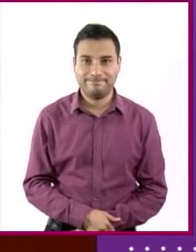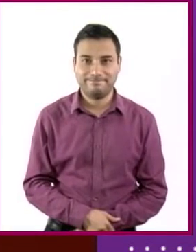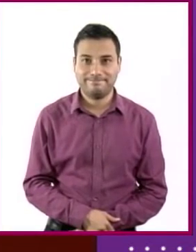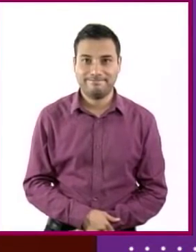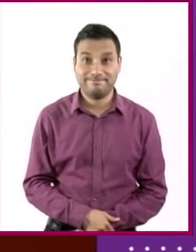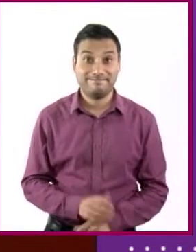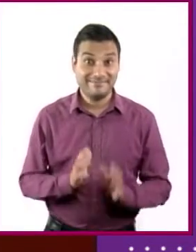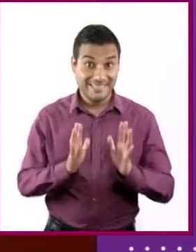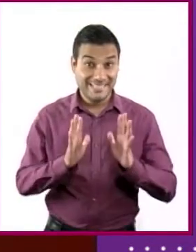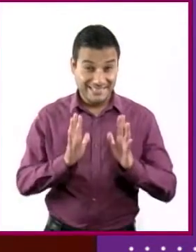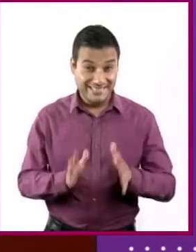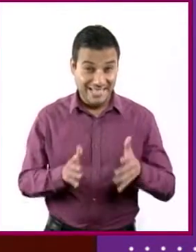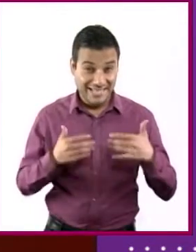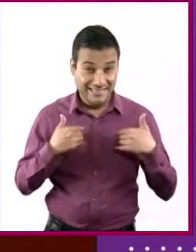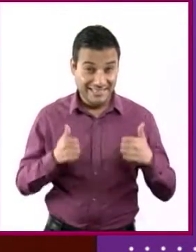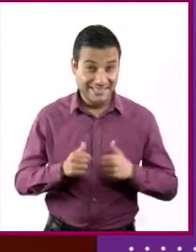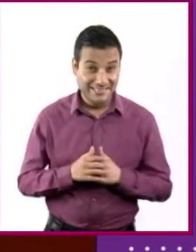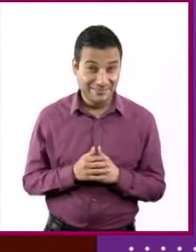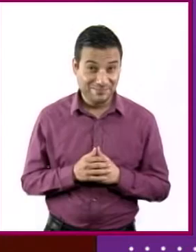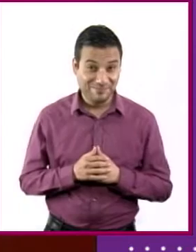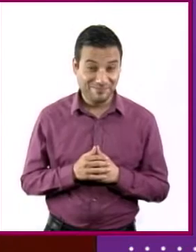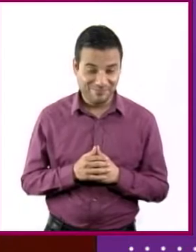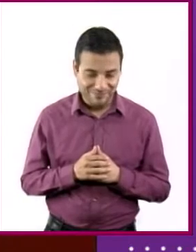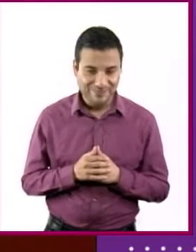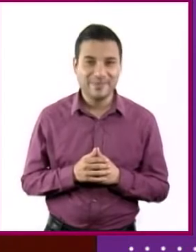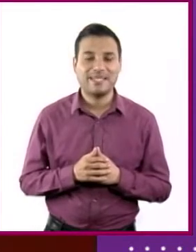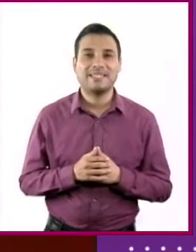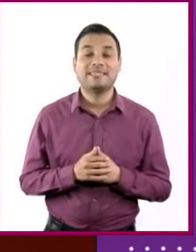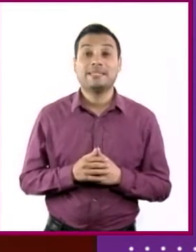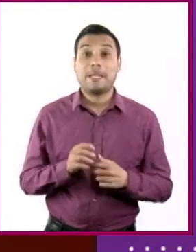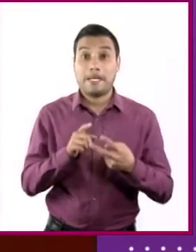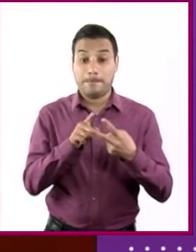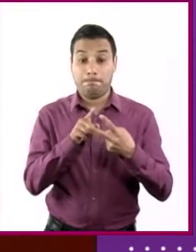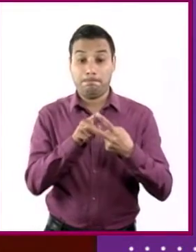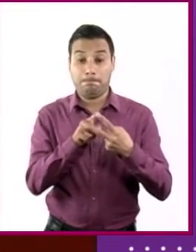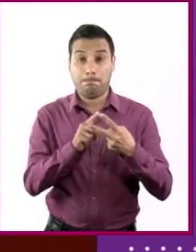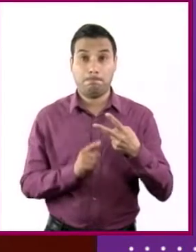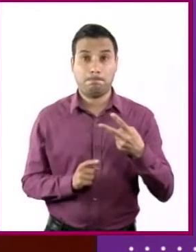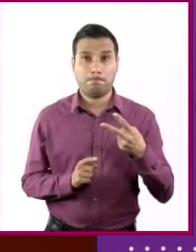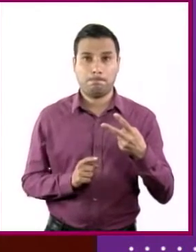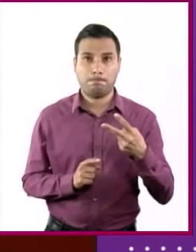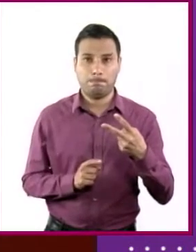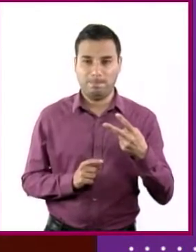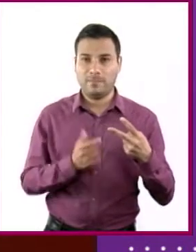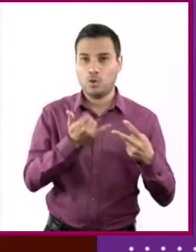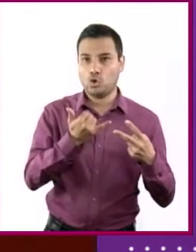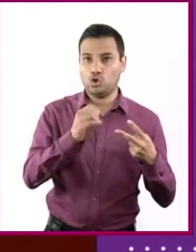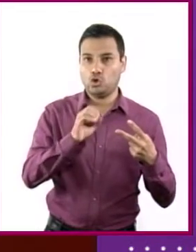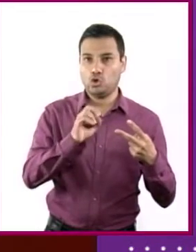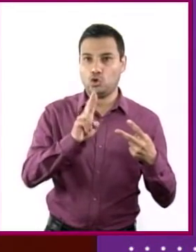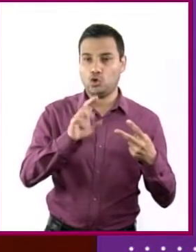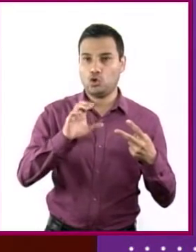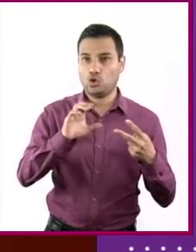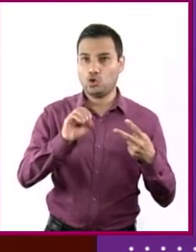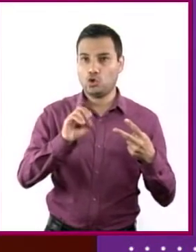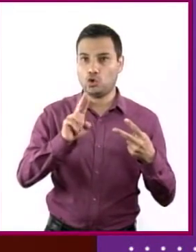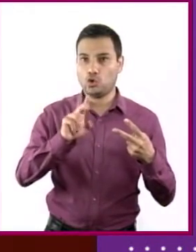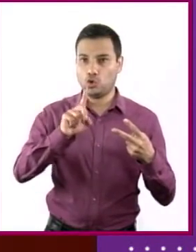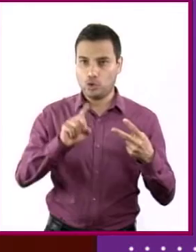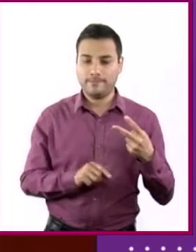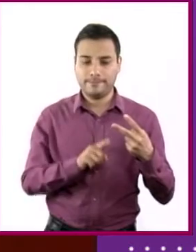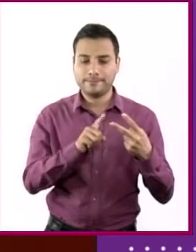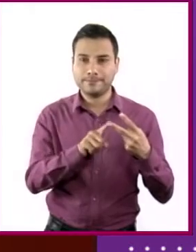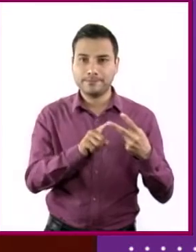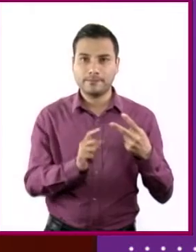ya te diste cuenta, ¿verdad? En el primer caso, decimos You could. Y en el segundo